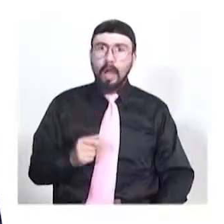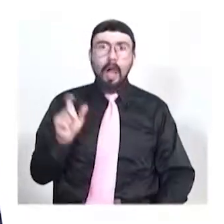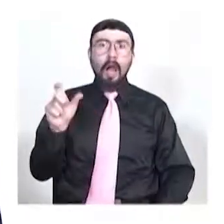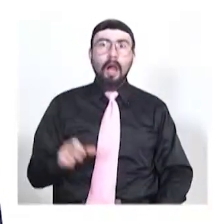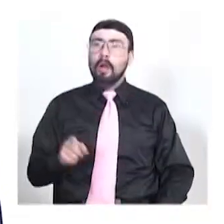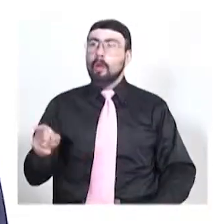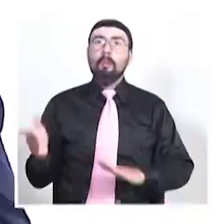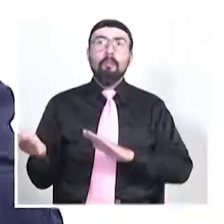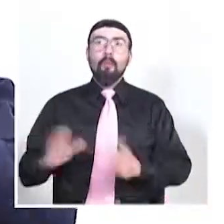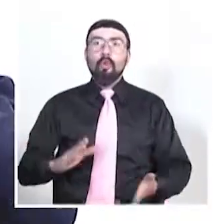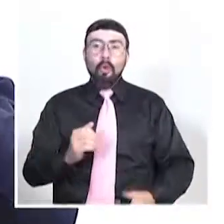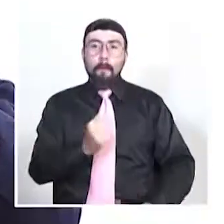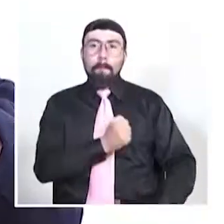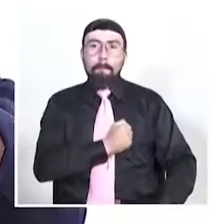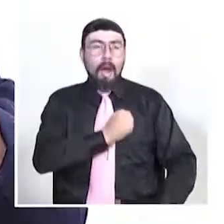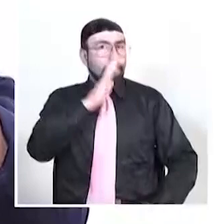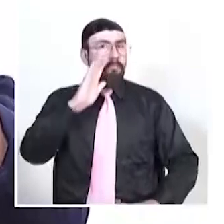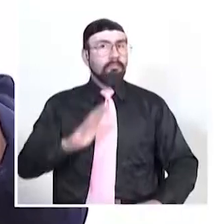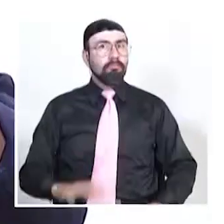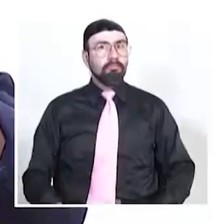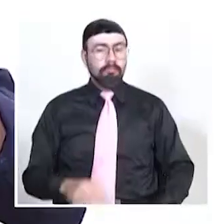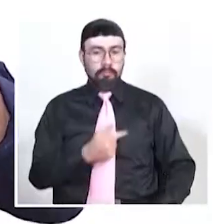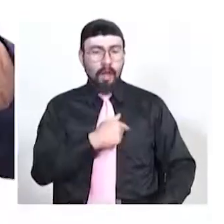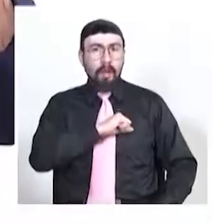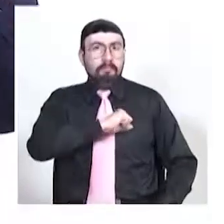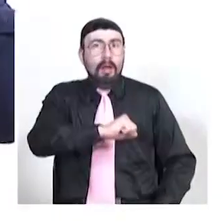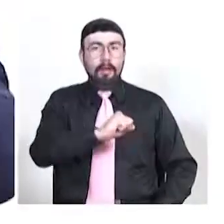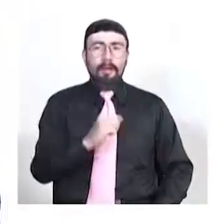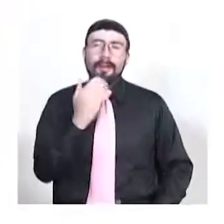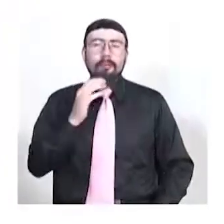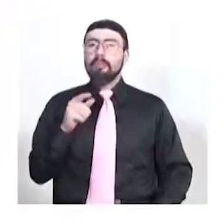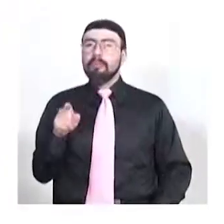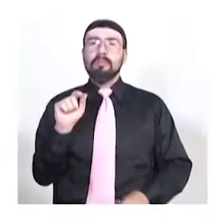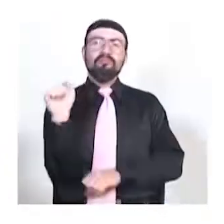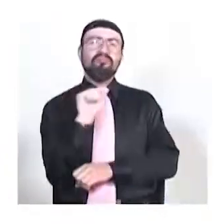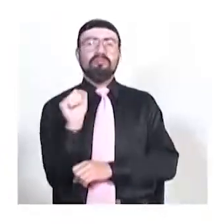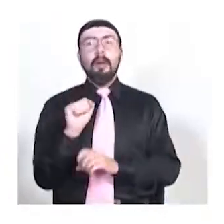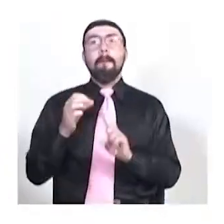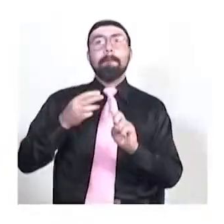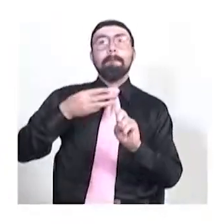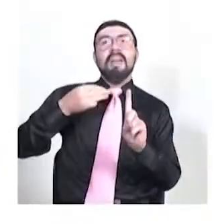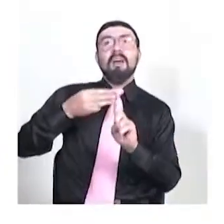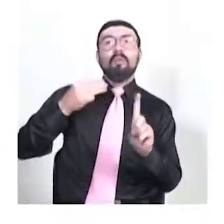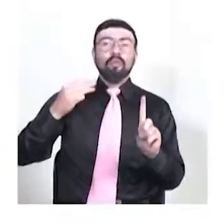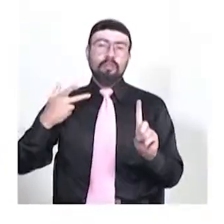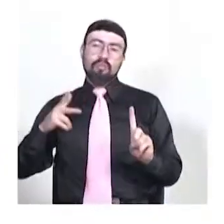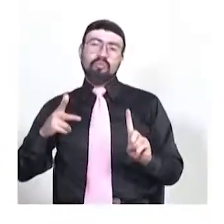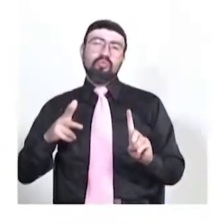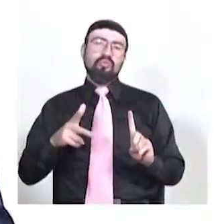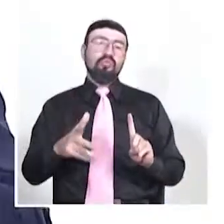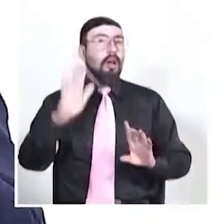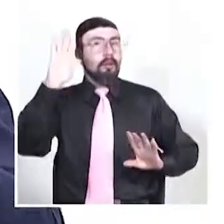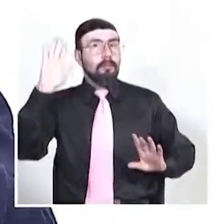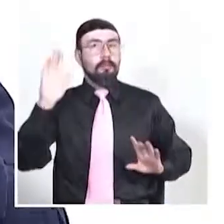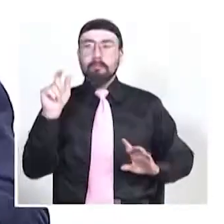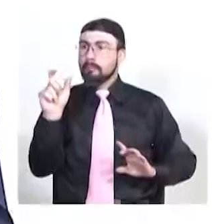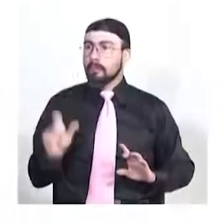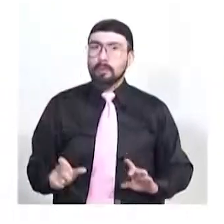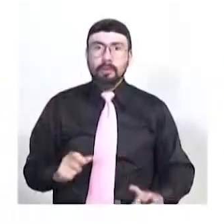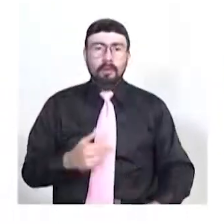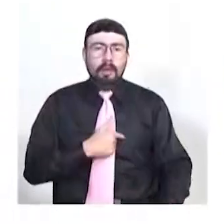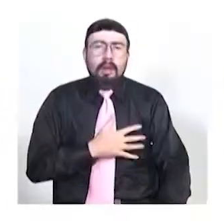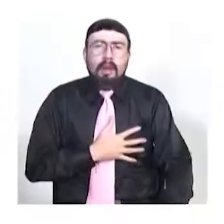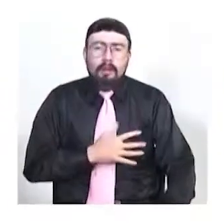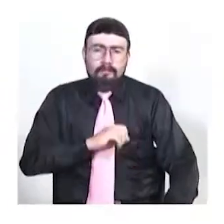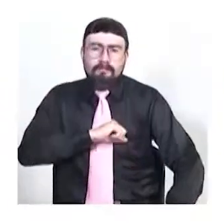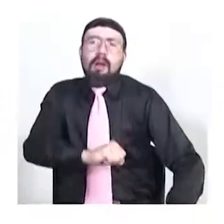de infarto. Iba en el megabús, en el metro, y una persona le dio un ataque al